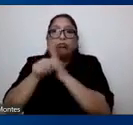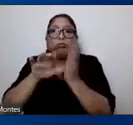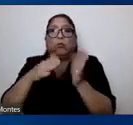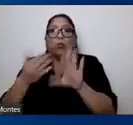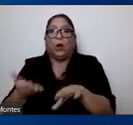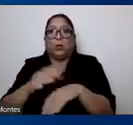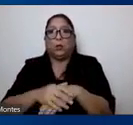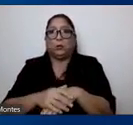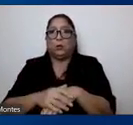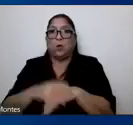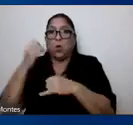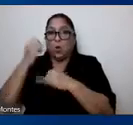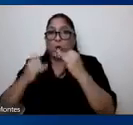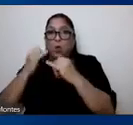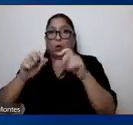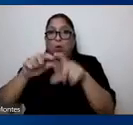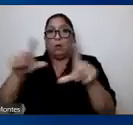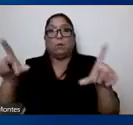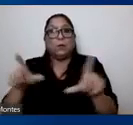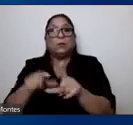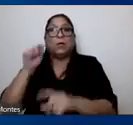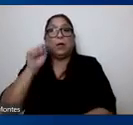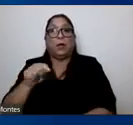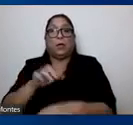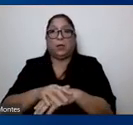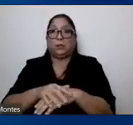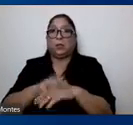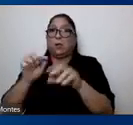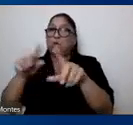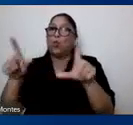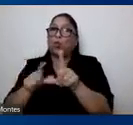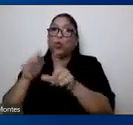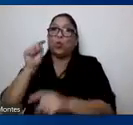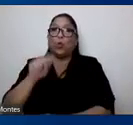Una última sala en Yuyanapa es la sala